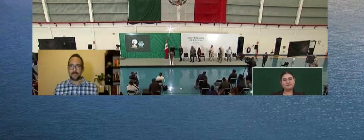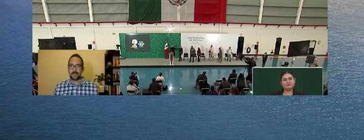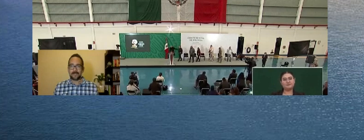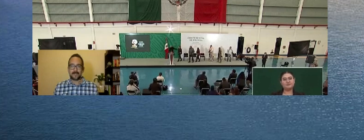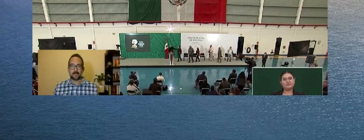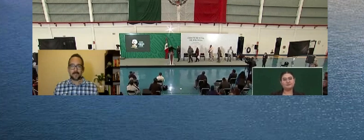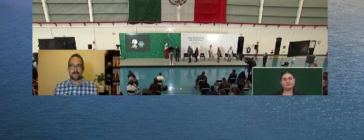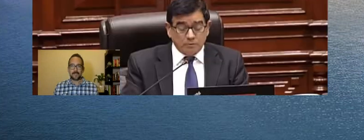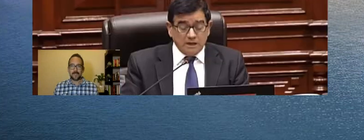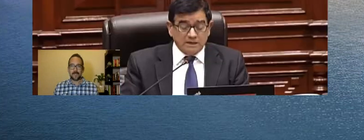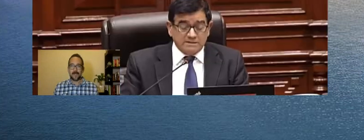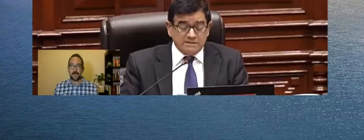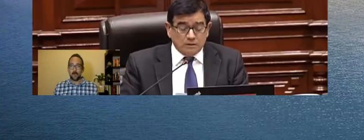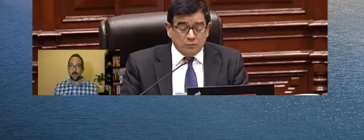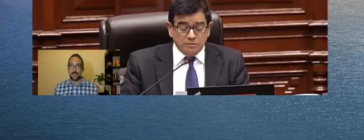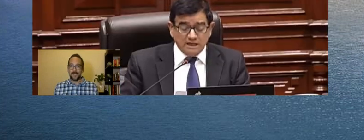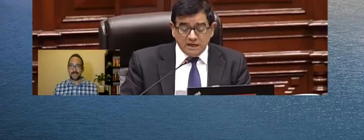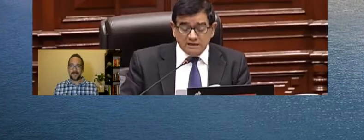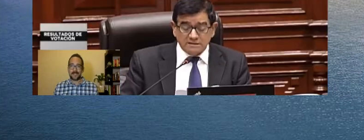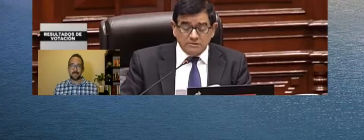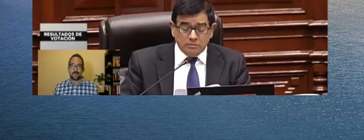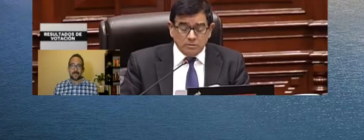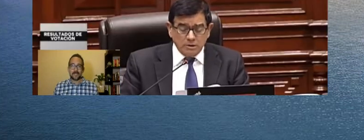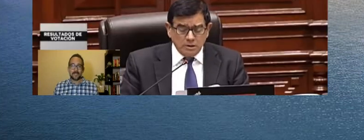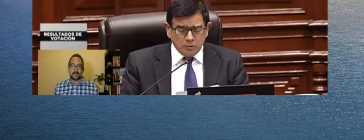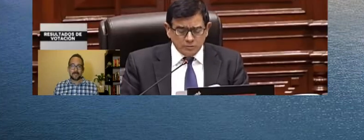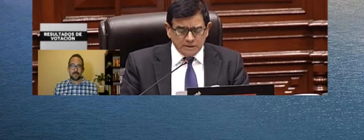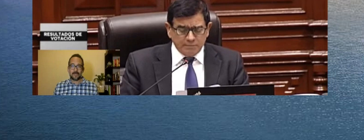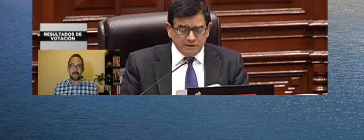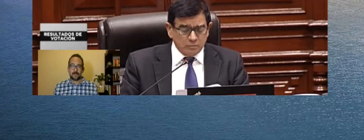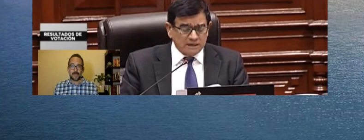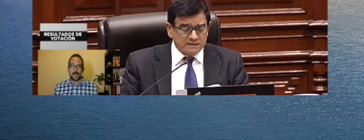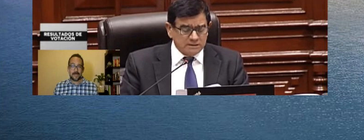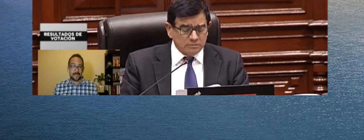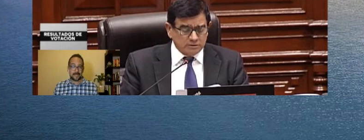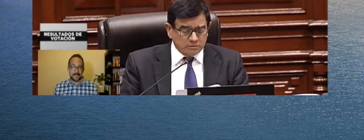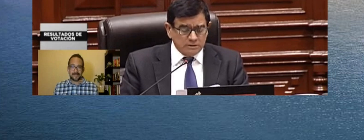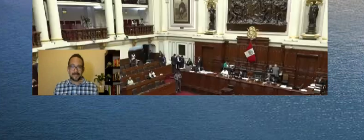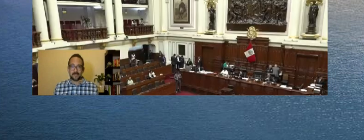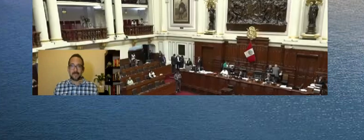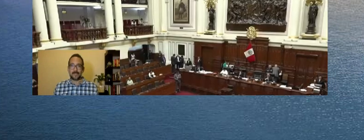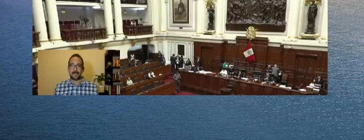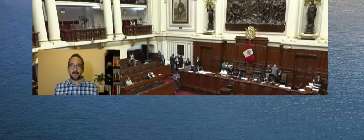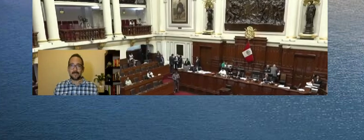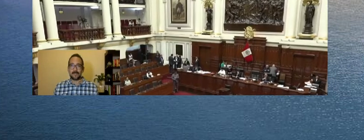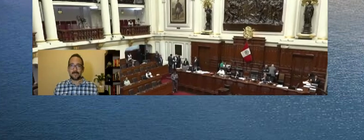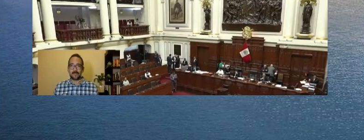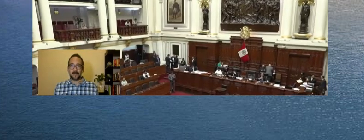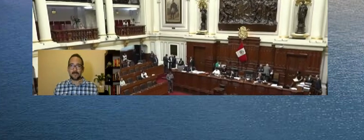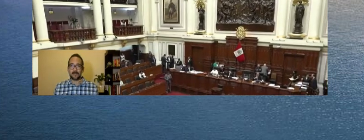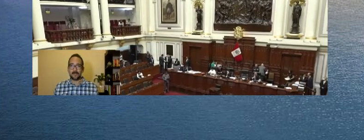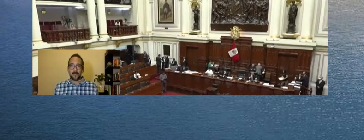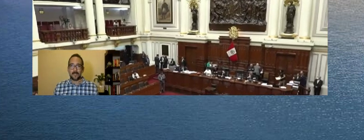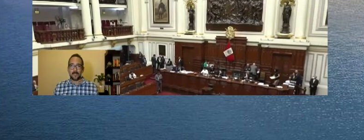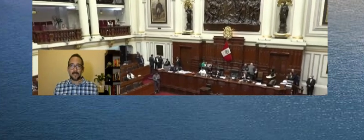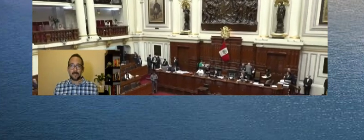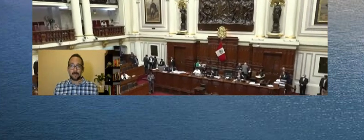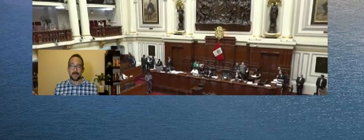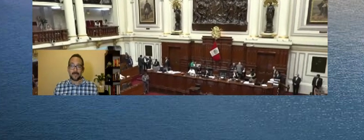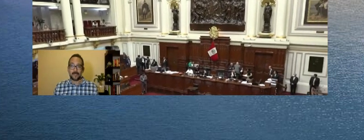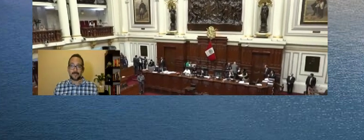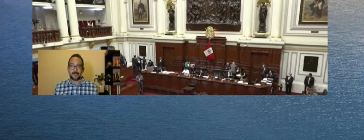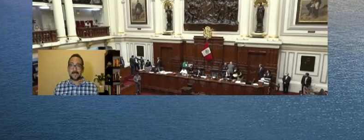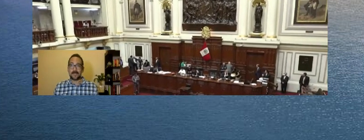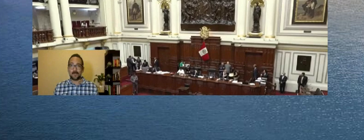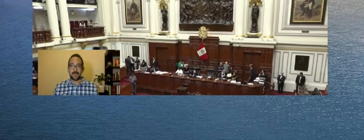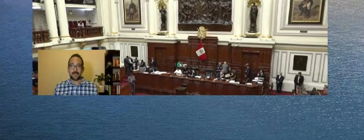decisión de esta naturaleza de manera unilateral. Esta postura se suma a la que ya se había dado en días previos por